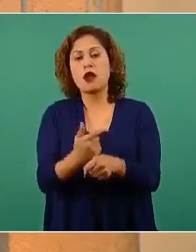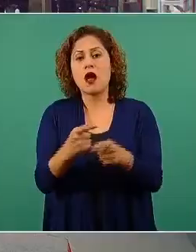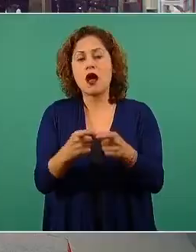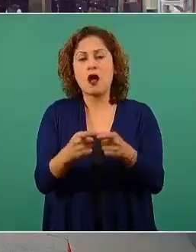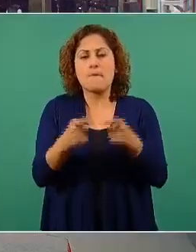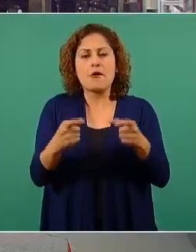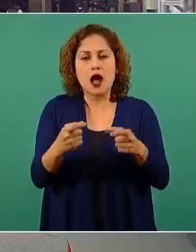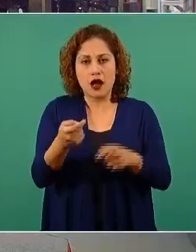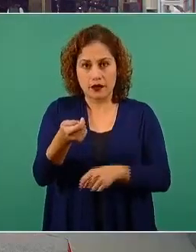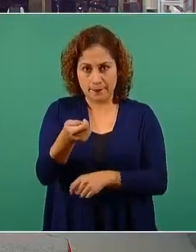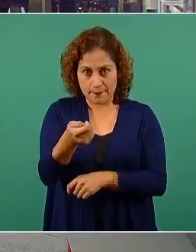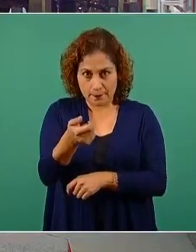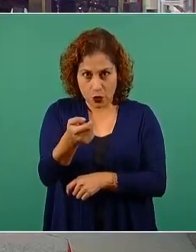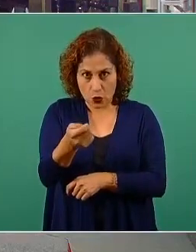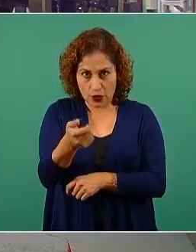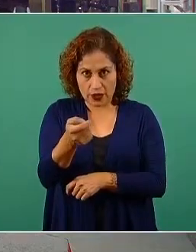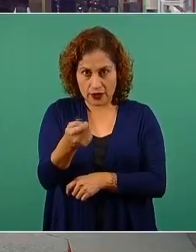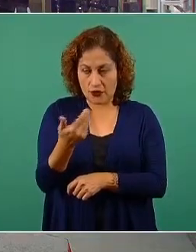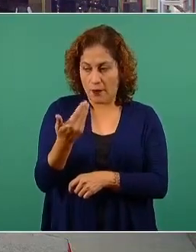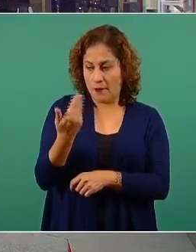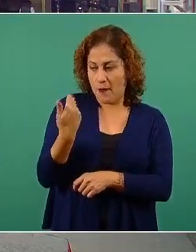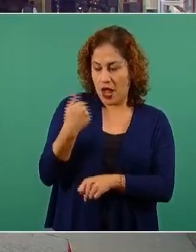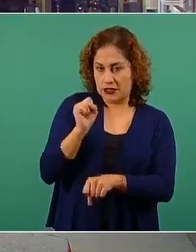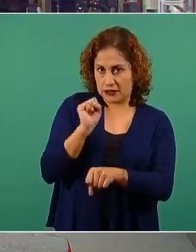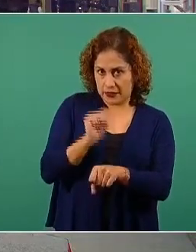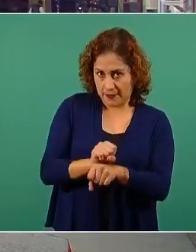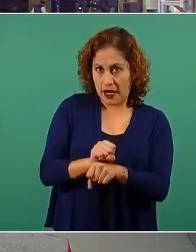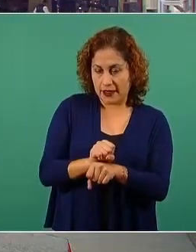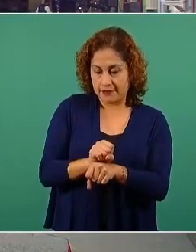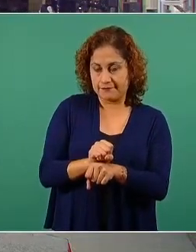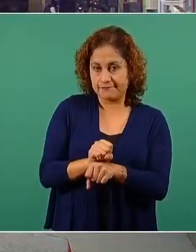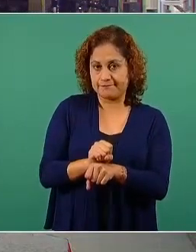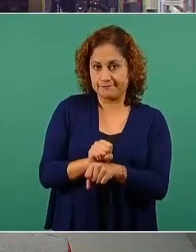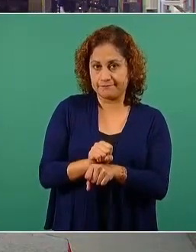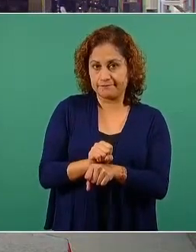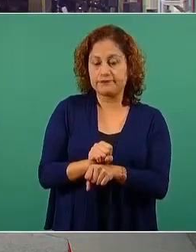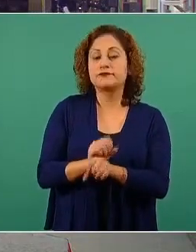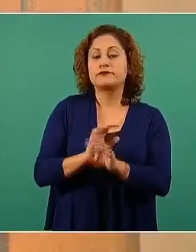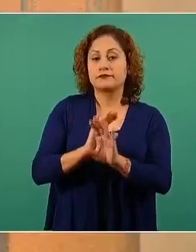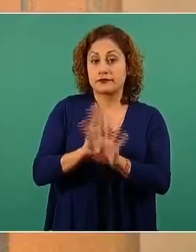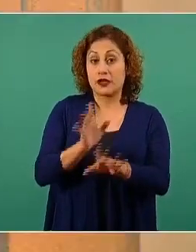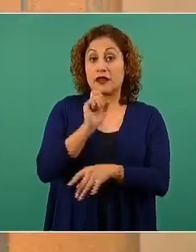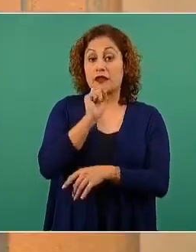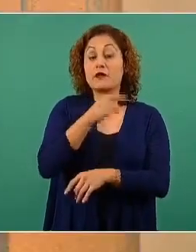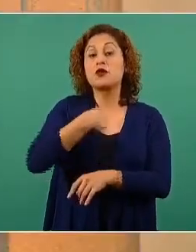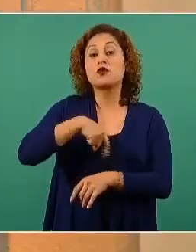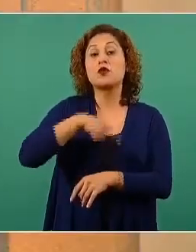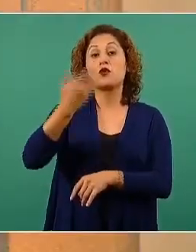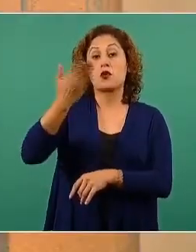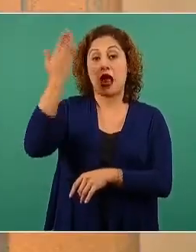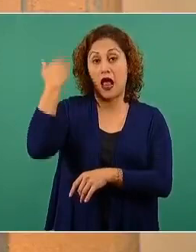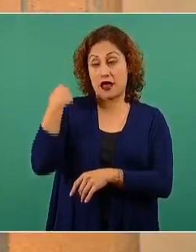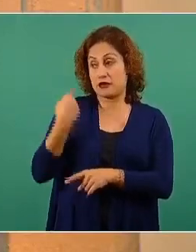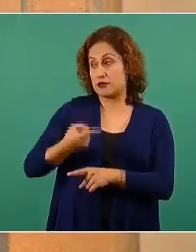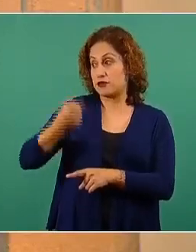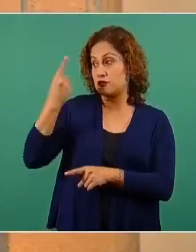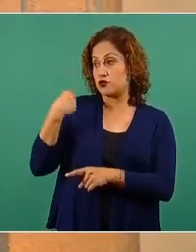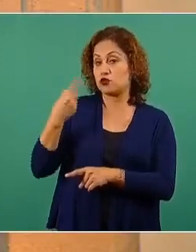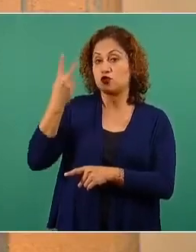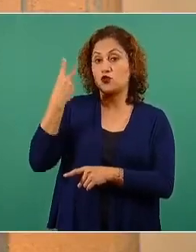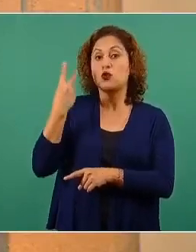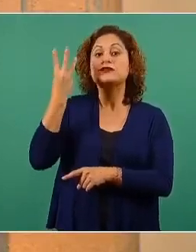incremento en últimas semanas, y comentábamos también ya desde hace básicamente esta sería la tercera semana que hemos